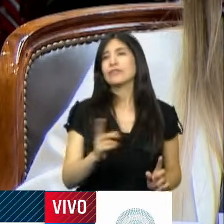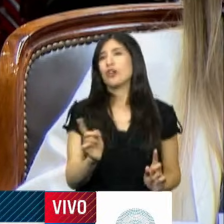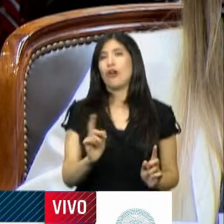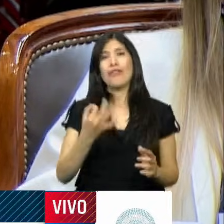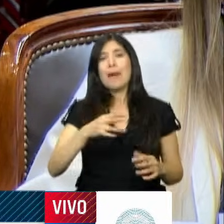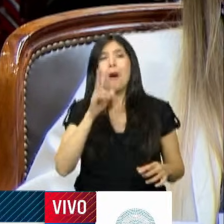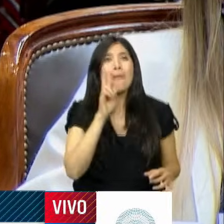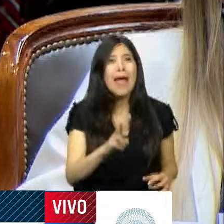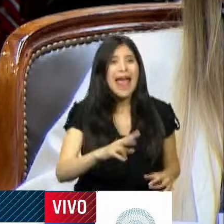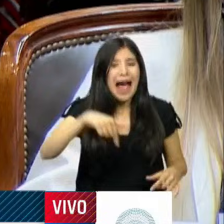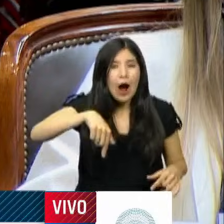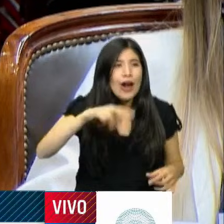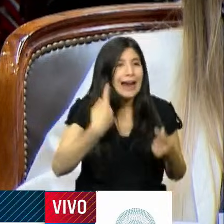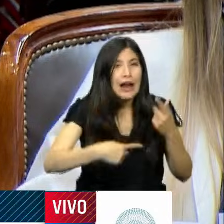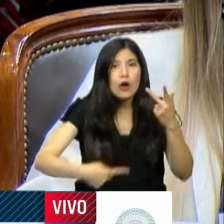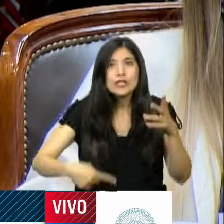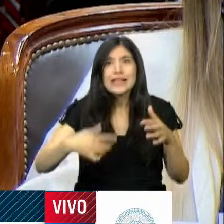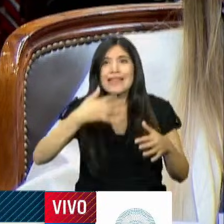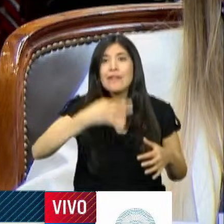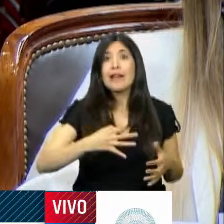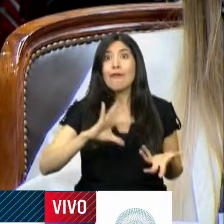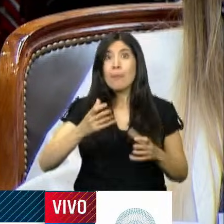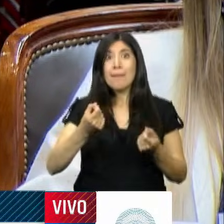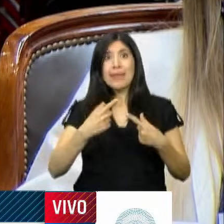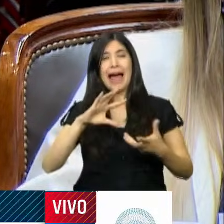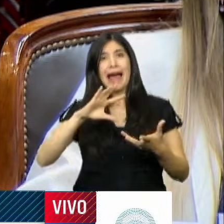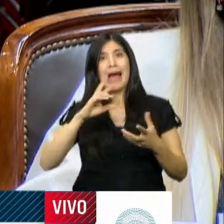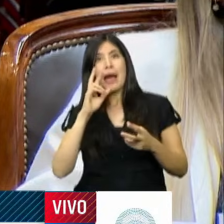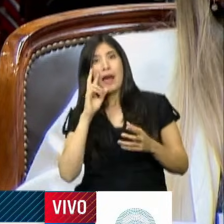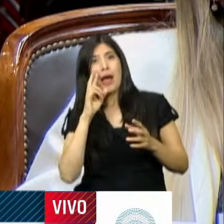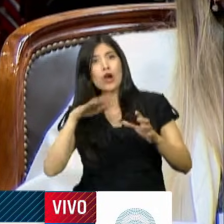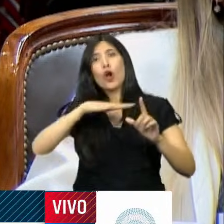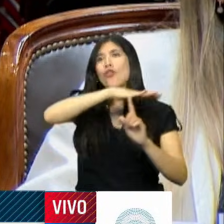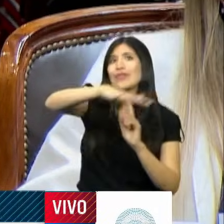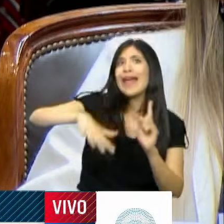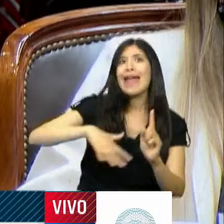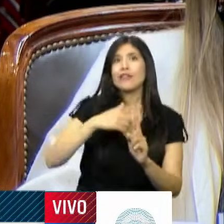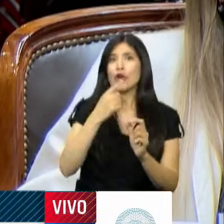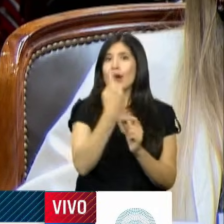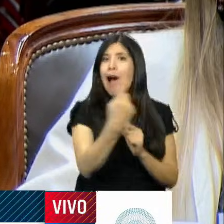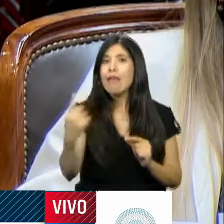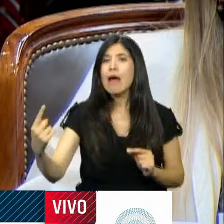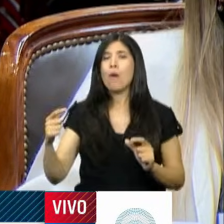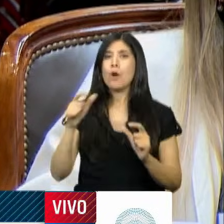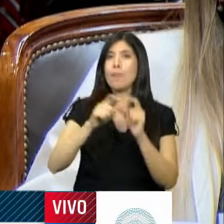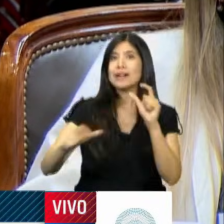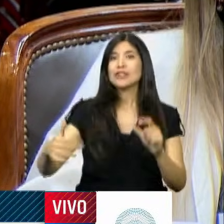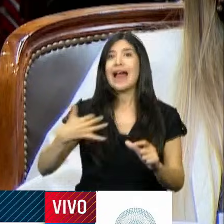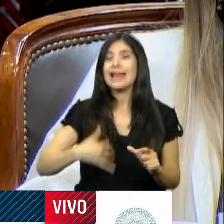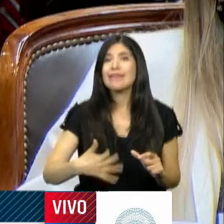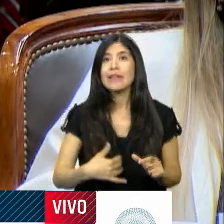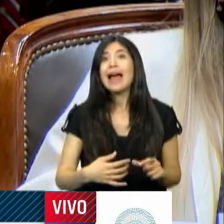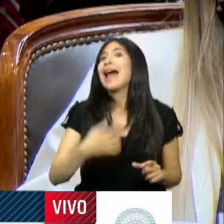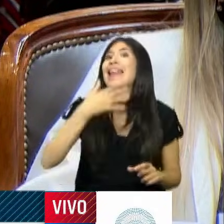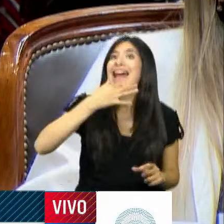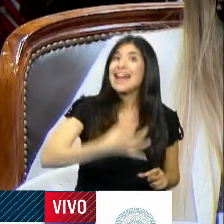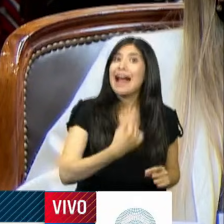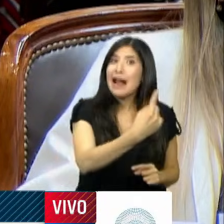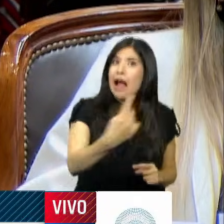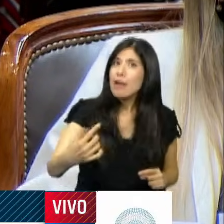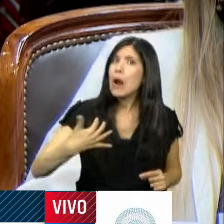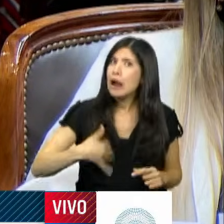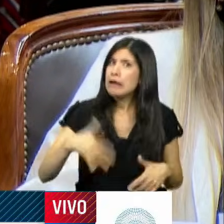el sentido en el cual están parados cada uno de los argentinos. Y la realidad que vive la mayoría de los argentinos es de